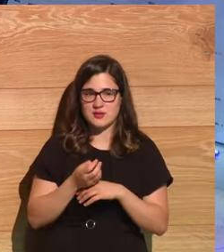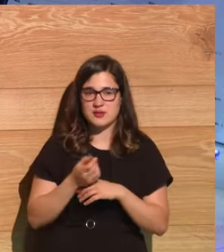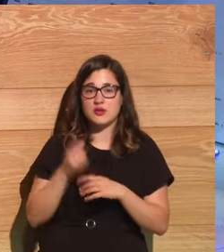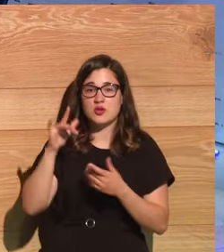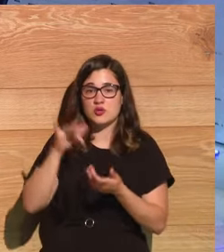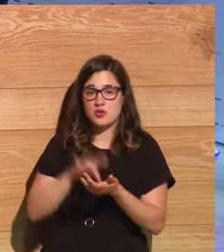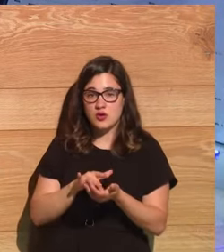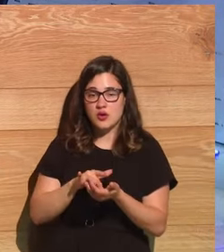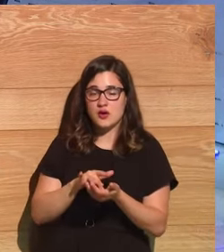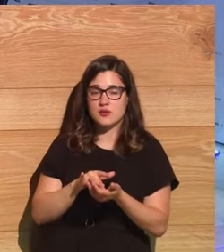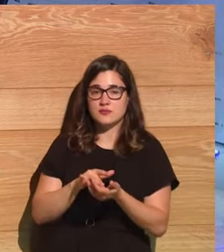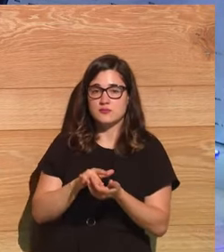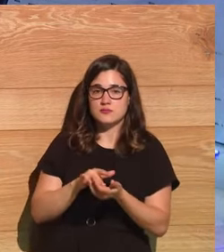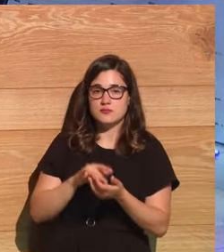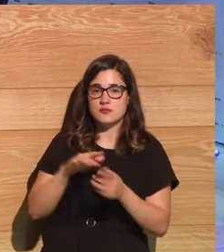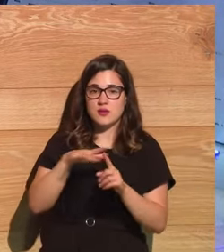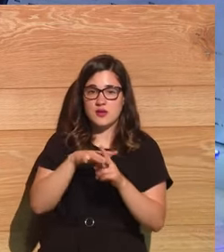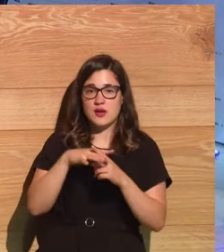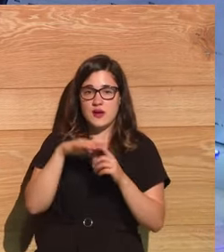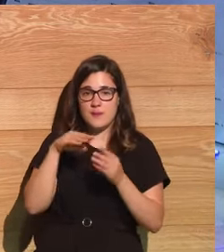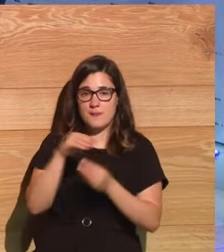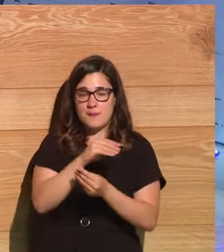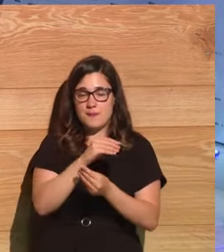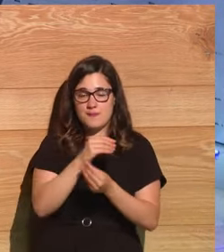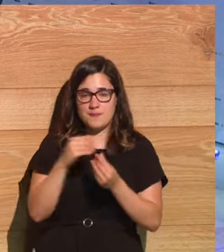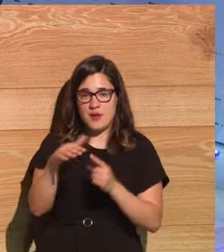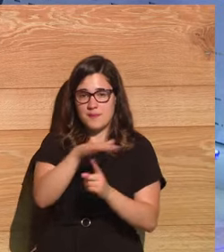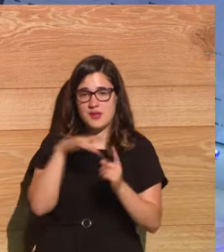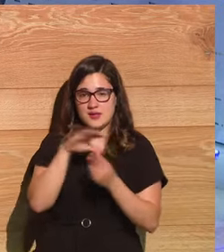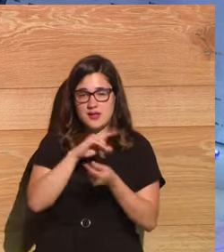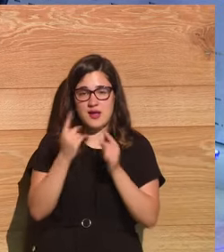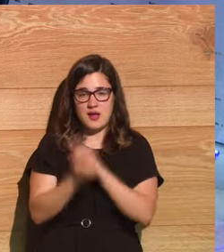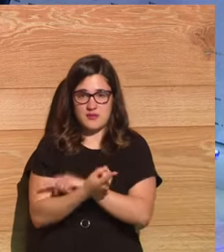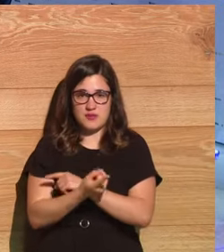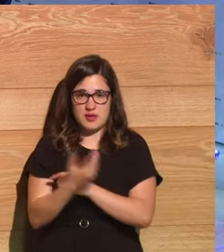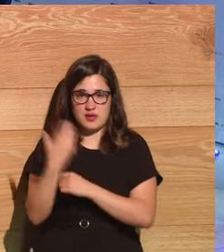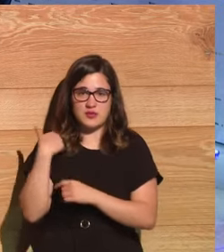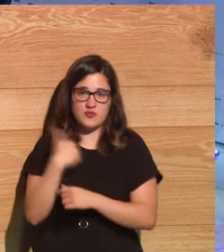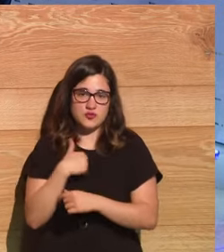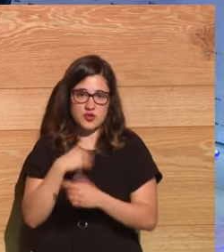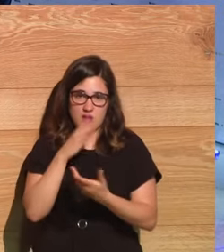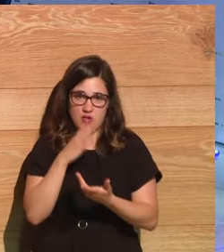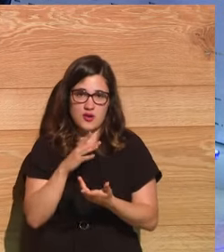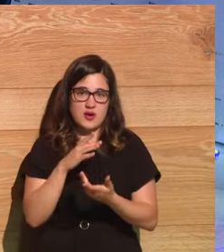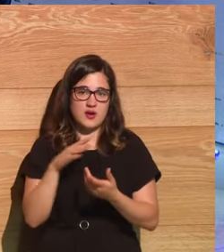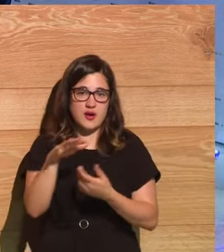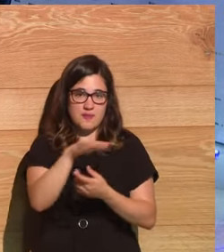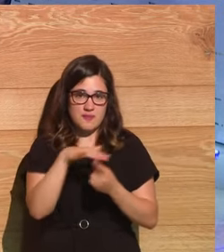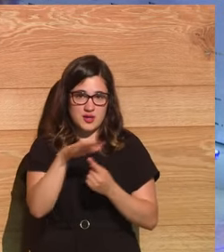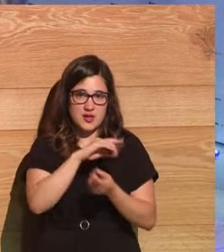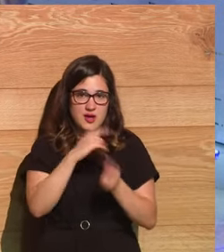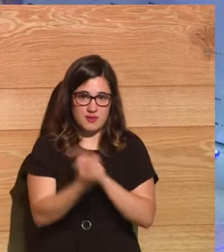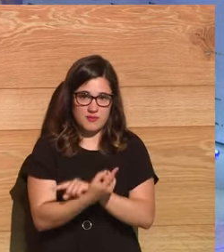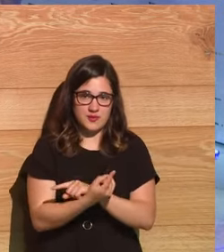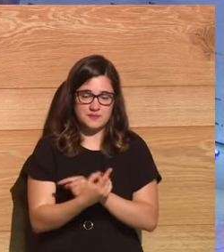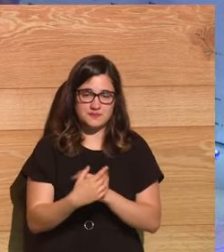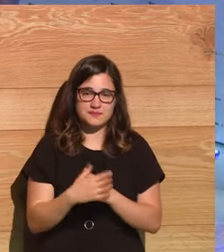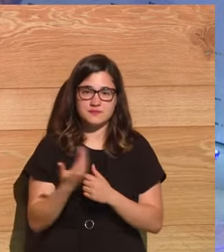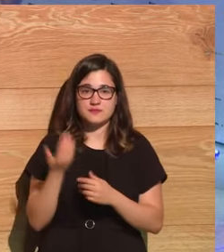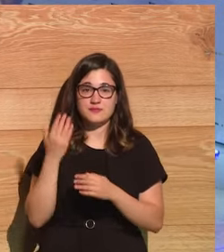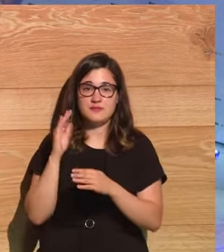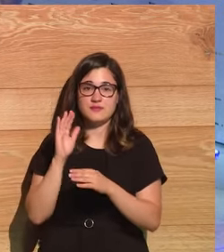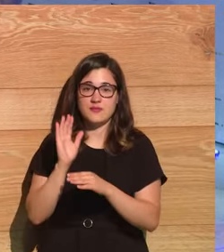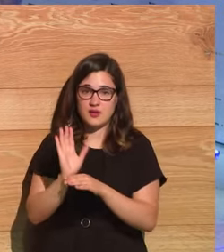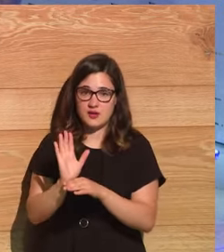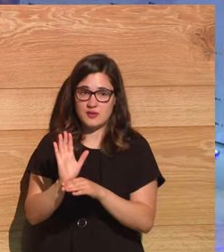en el momento en el que cambia ese ambiente en el que tú, pues, desarrollabas ciertas funciones. Entonces, un ejemplo